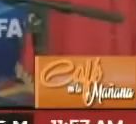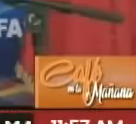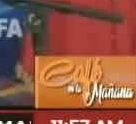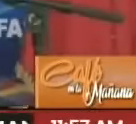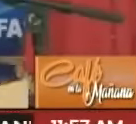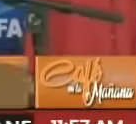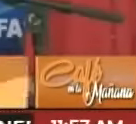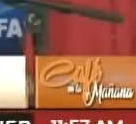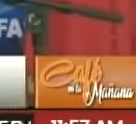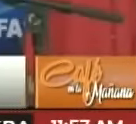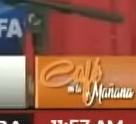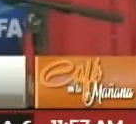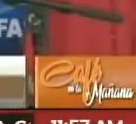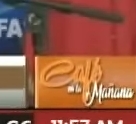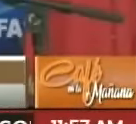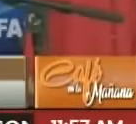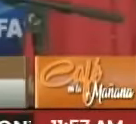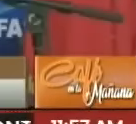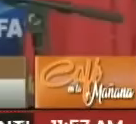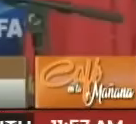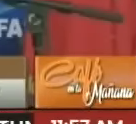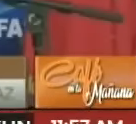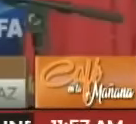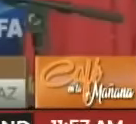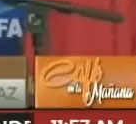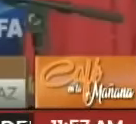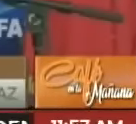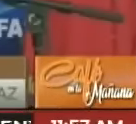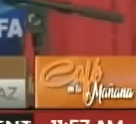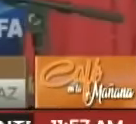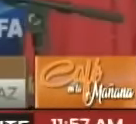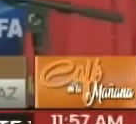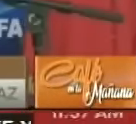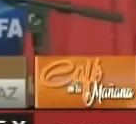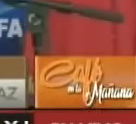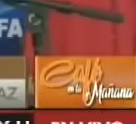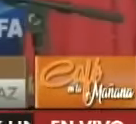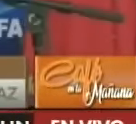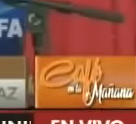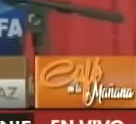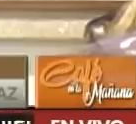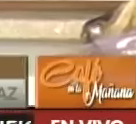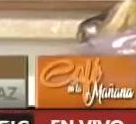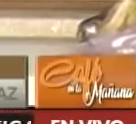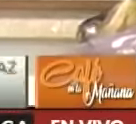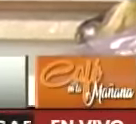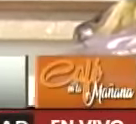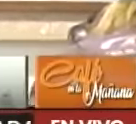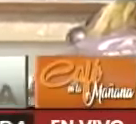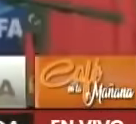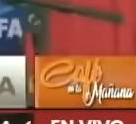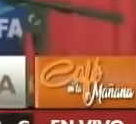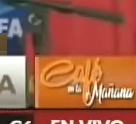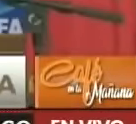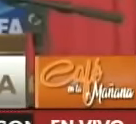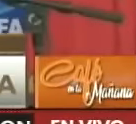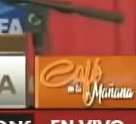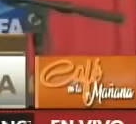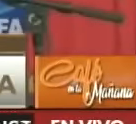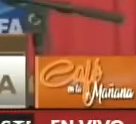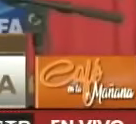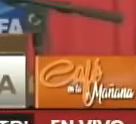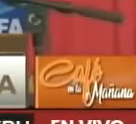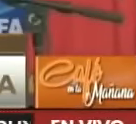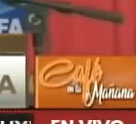en jefa Carmen Teresa Meléndez Rivas, alcaldesa del municipio bolivariano del Libertador. Ciudadana Rosalba